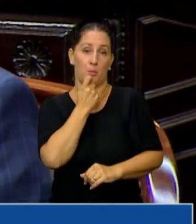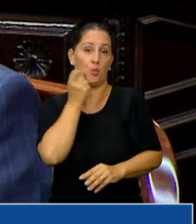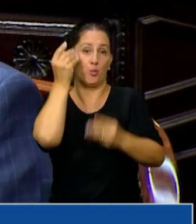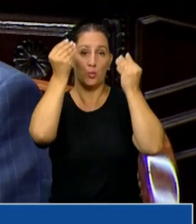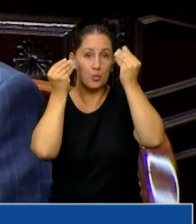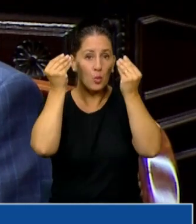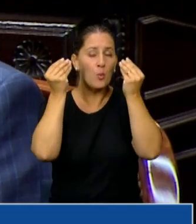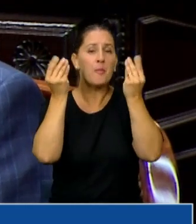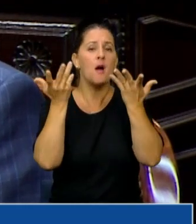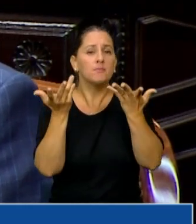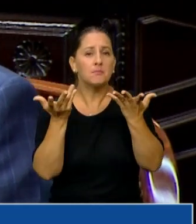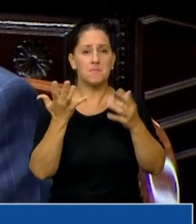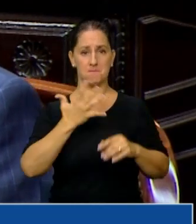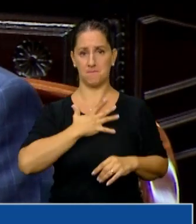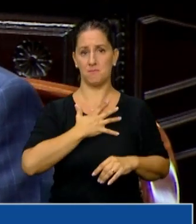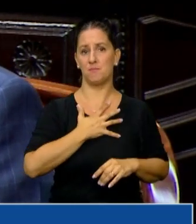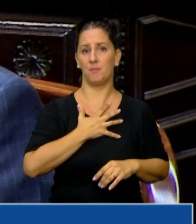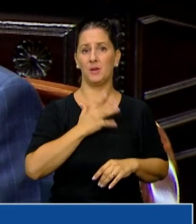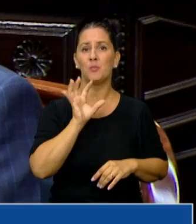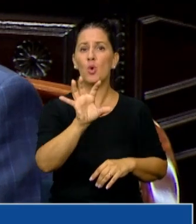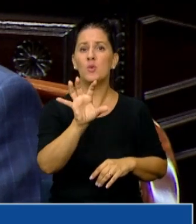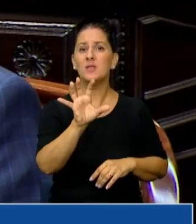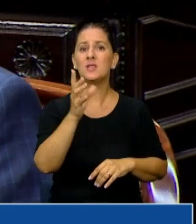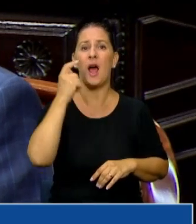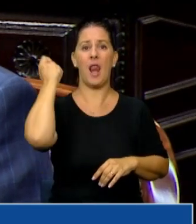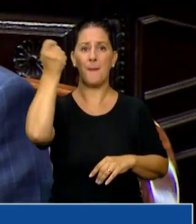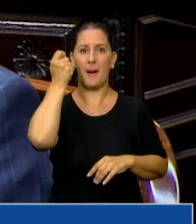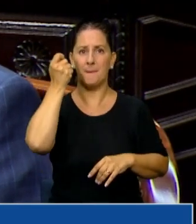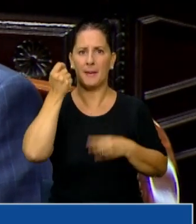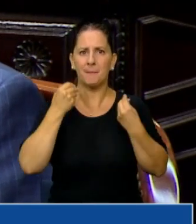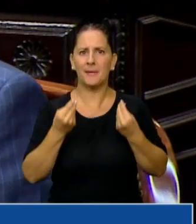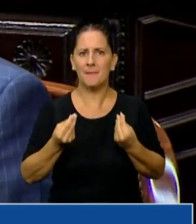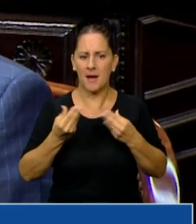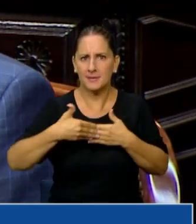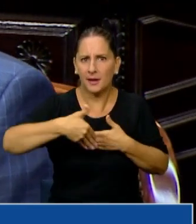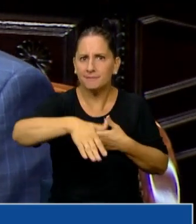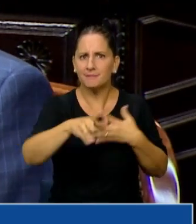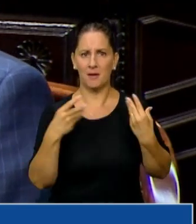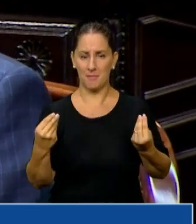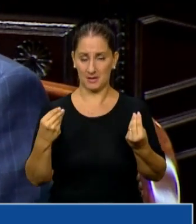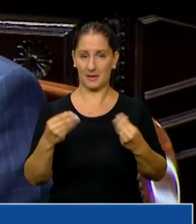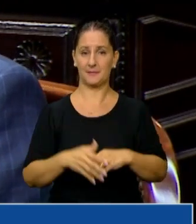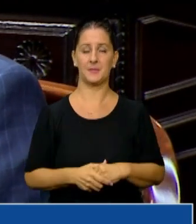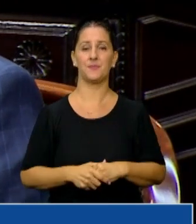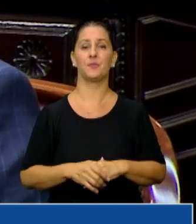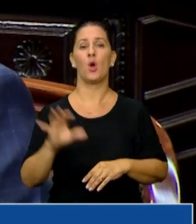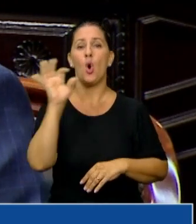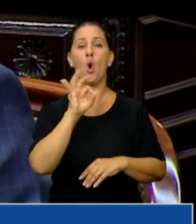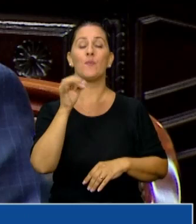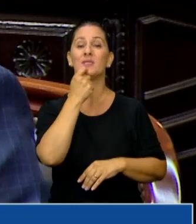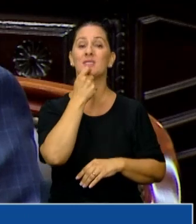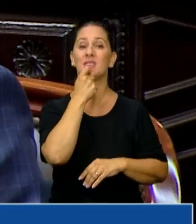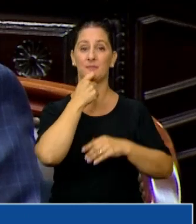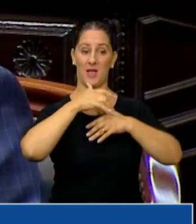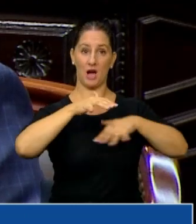lo que pueda ocurrir con mi provincia, con La Pampa, porque el mejoramiento o si mejoramos